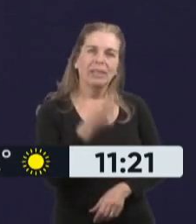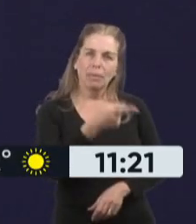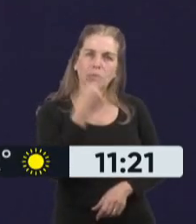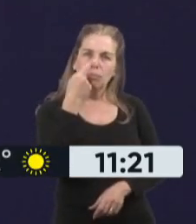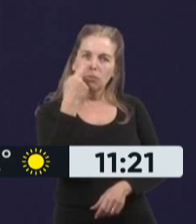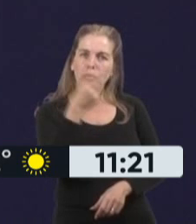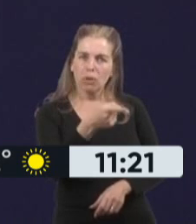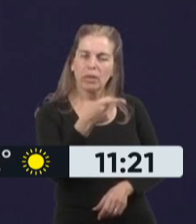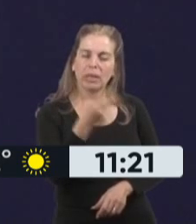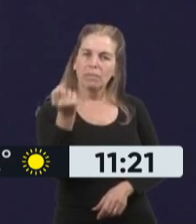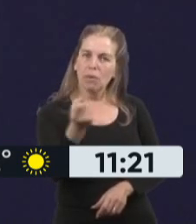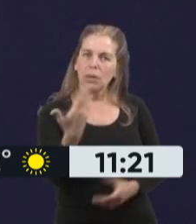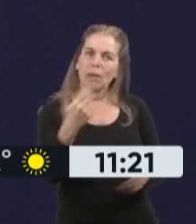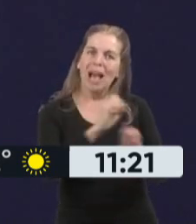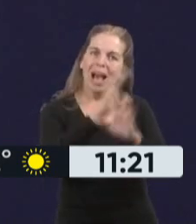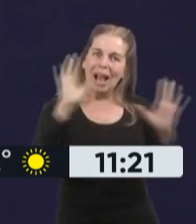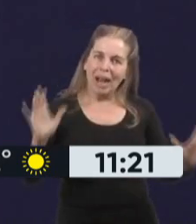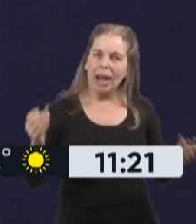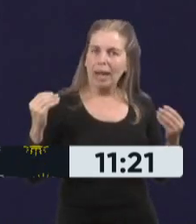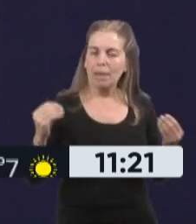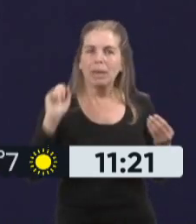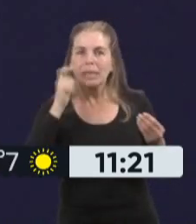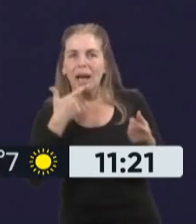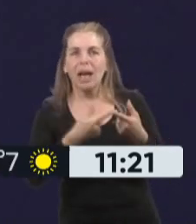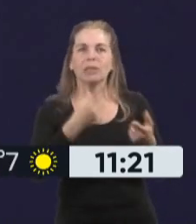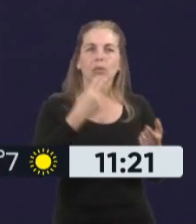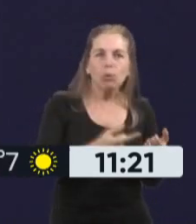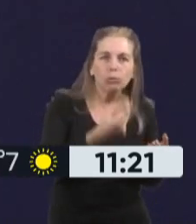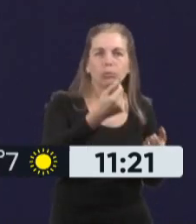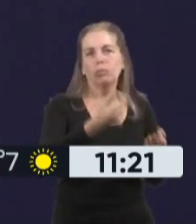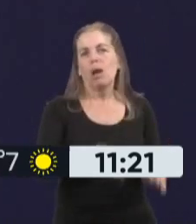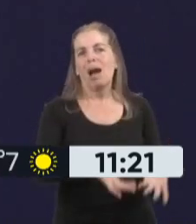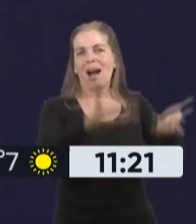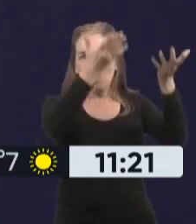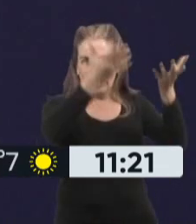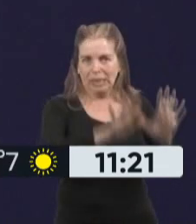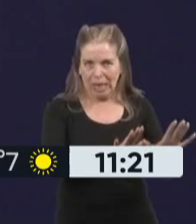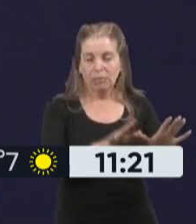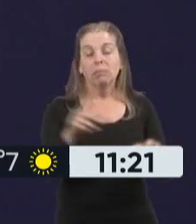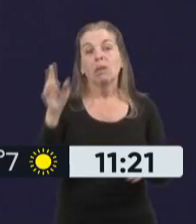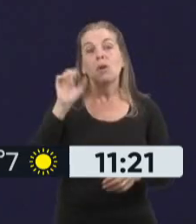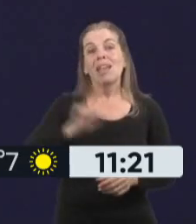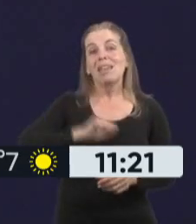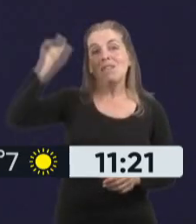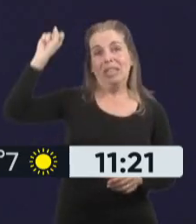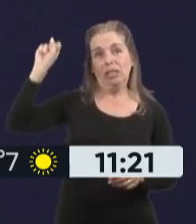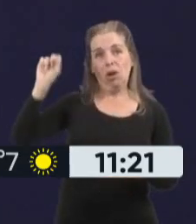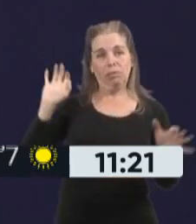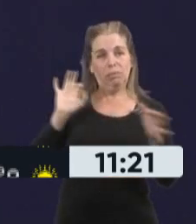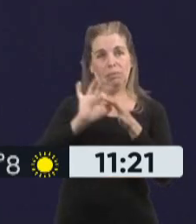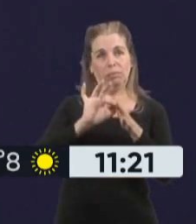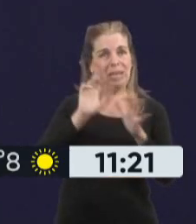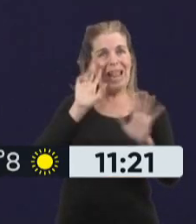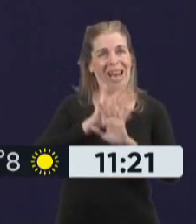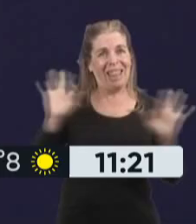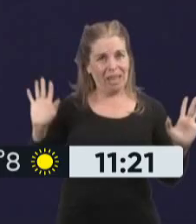interesante aclarar esto. Los incrementos de tarifas no impactan en la inflación, pueden impactar en